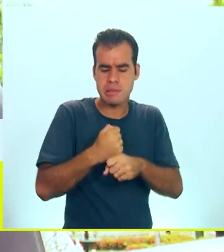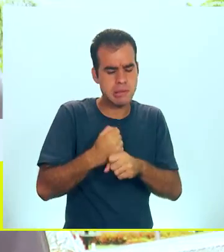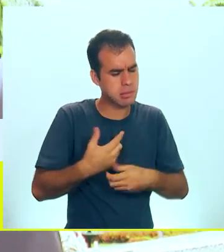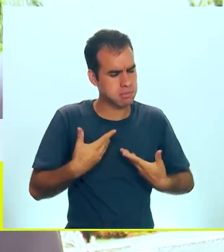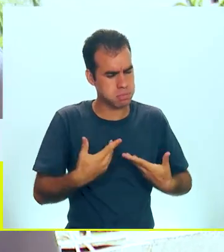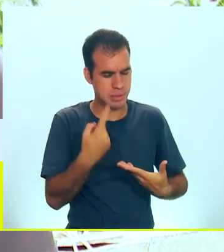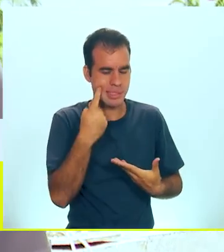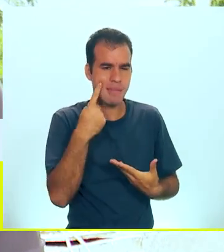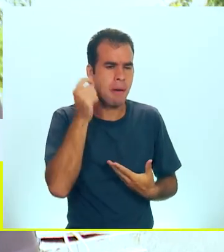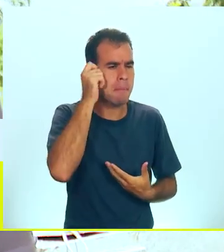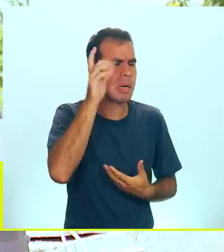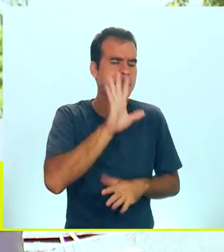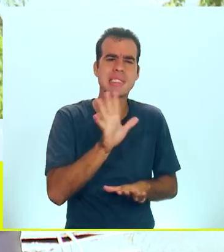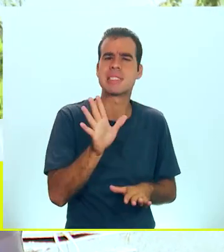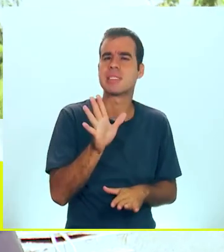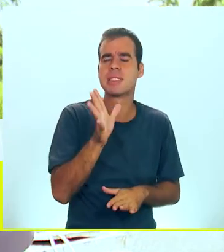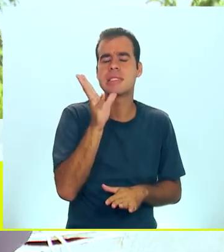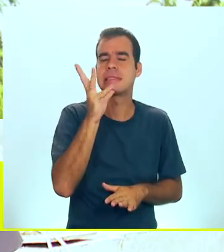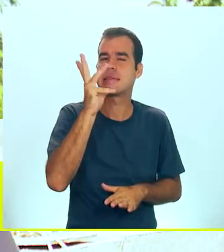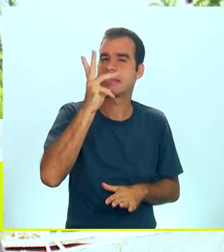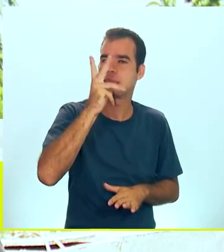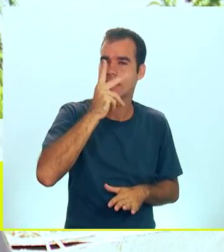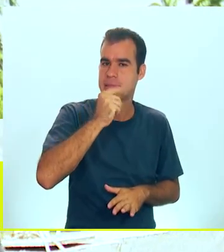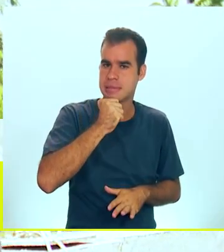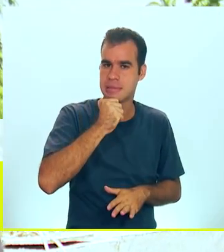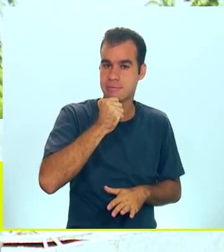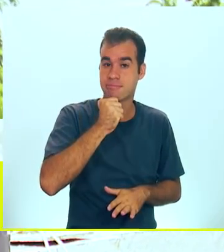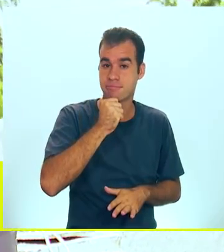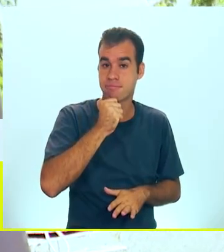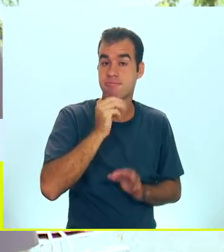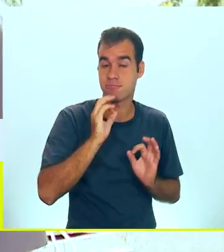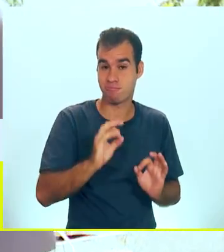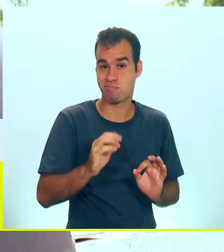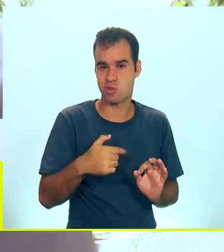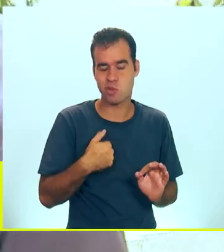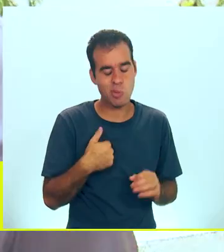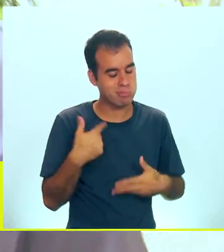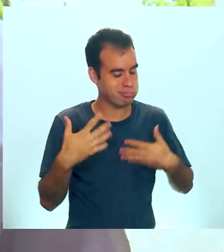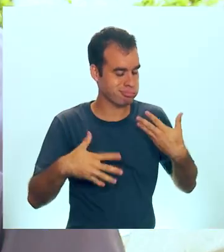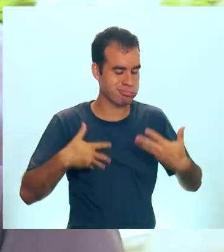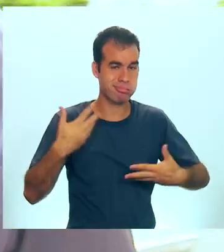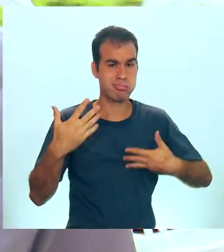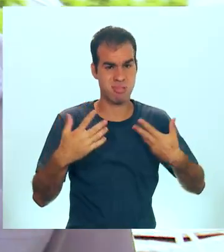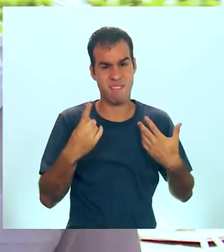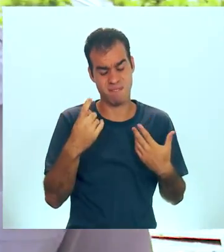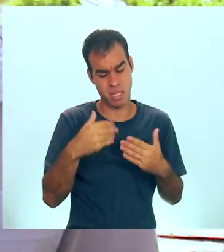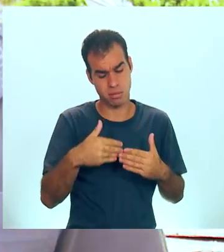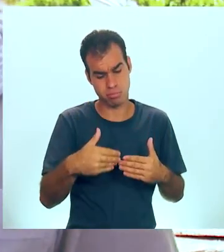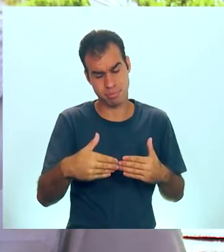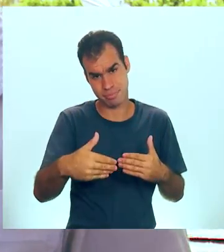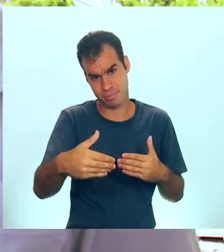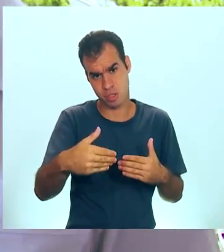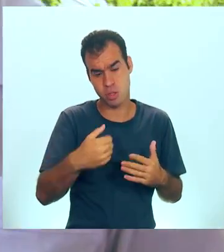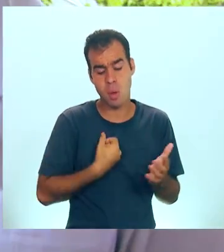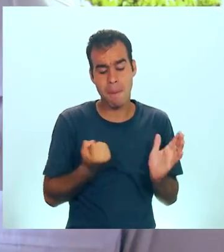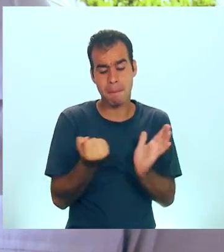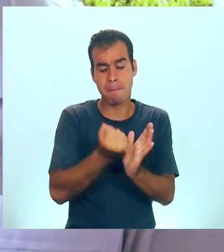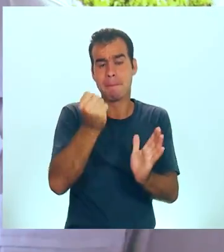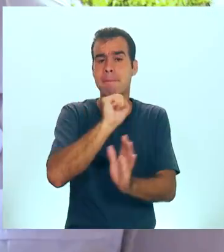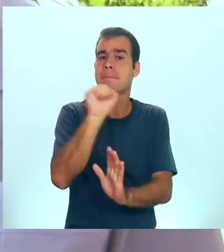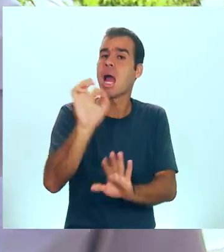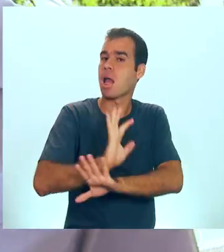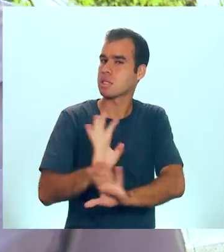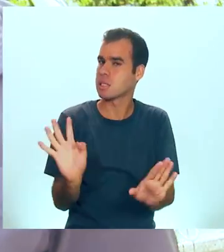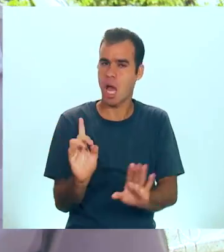hace sentir muy realizada, a pesar de que aún falta por graduarme como profesional, ya que